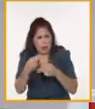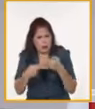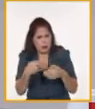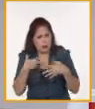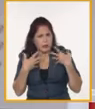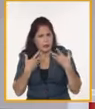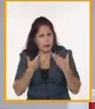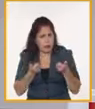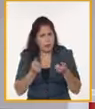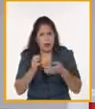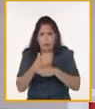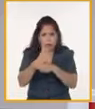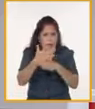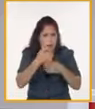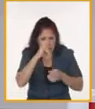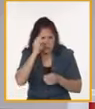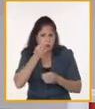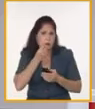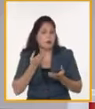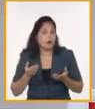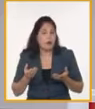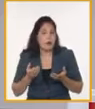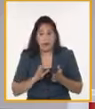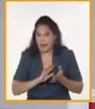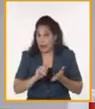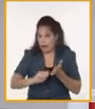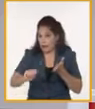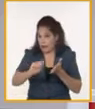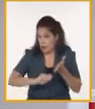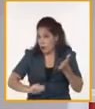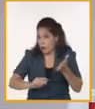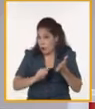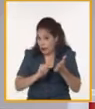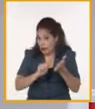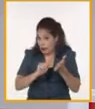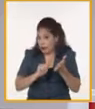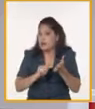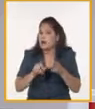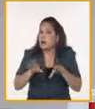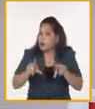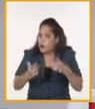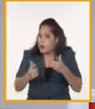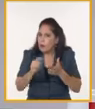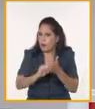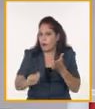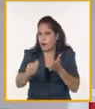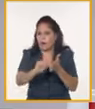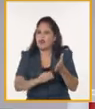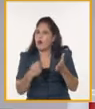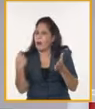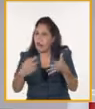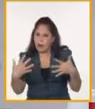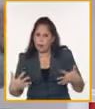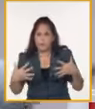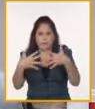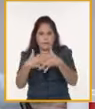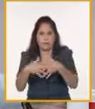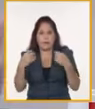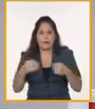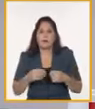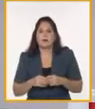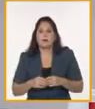todas esas actividades que él está Eh Eh Eh previendo Eh hacer o sea tienen que tener una relación tiene que estar y